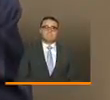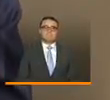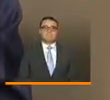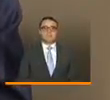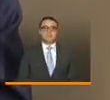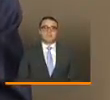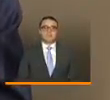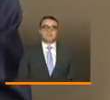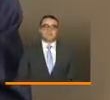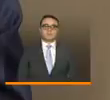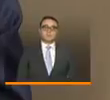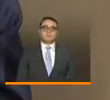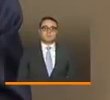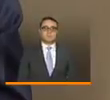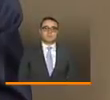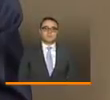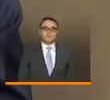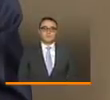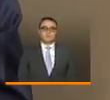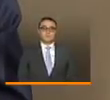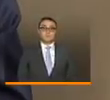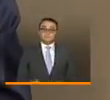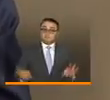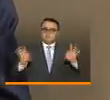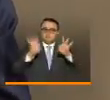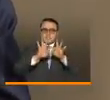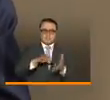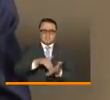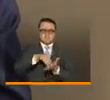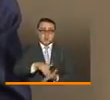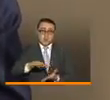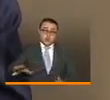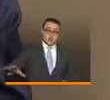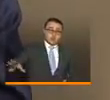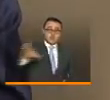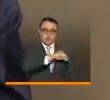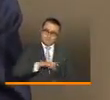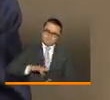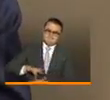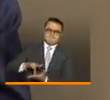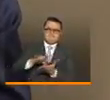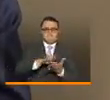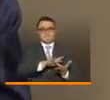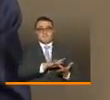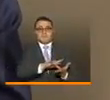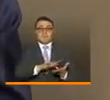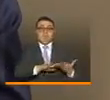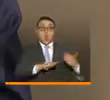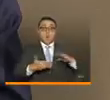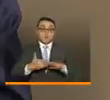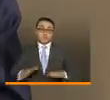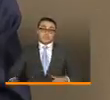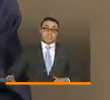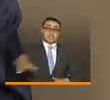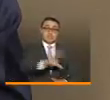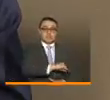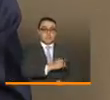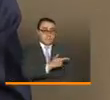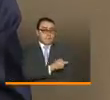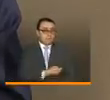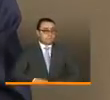Que debe haber una convicción y una participación de toda la comunidad. La comunidad es la que se va a beneficiar,